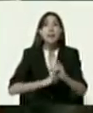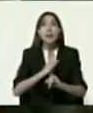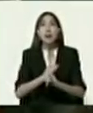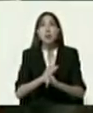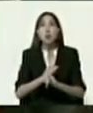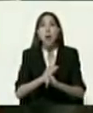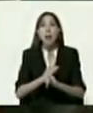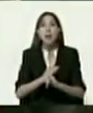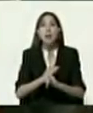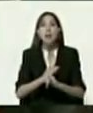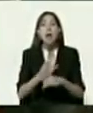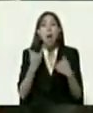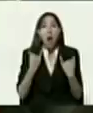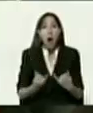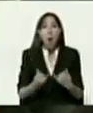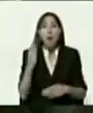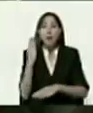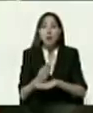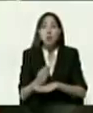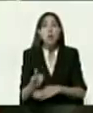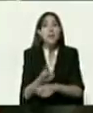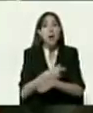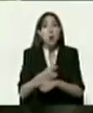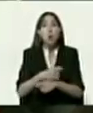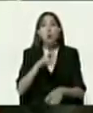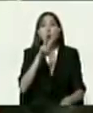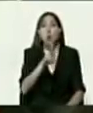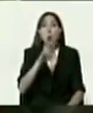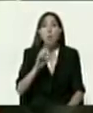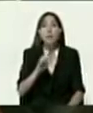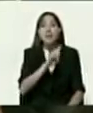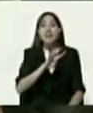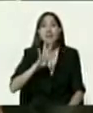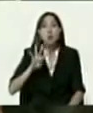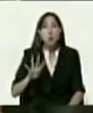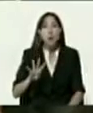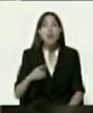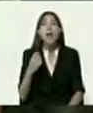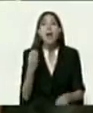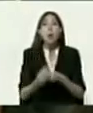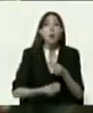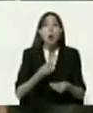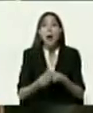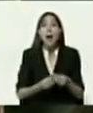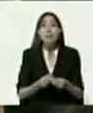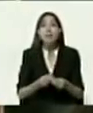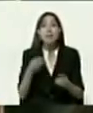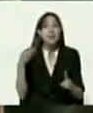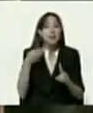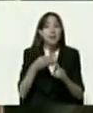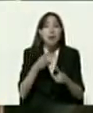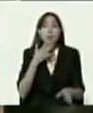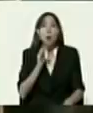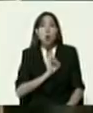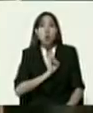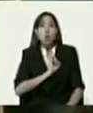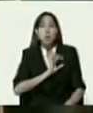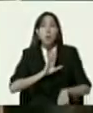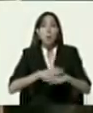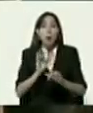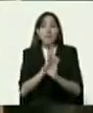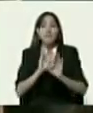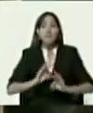overcompliance, o ahora desde las sanciones de agosto de 2019, cuando lo hacen directamente por temor a